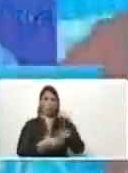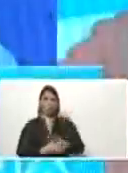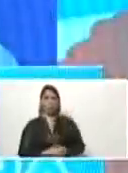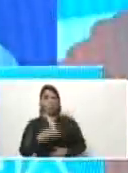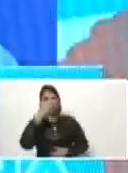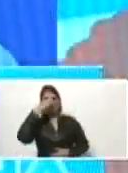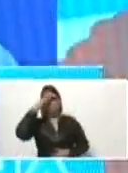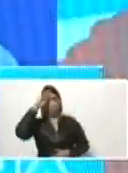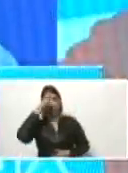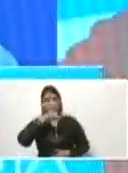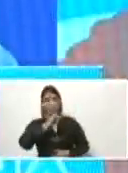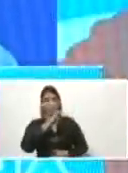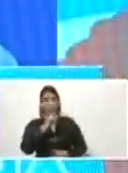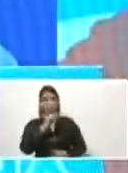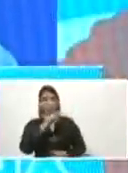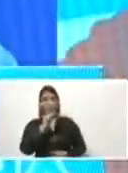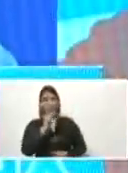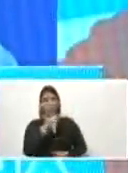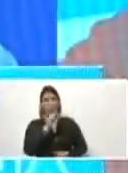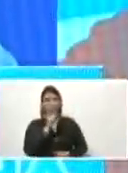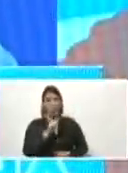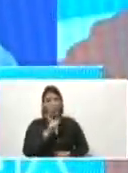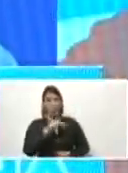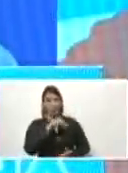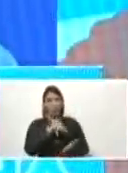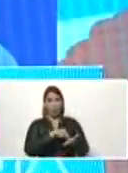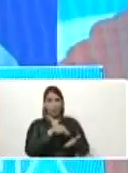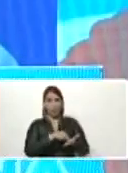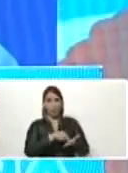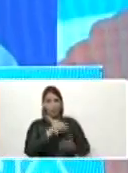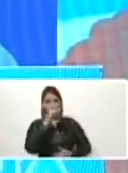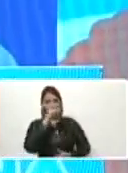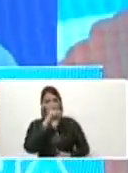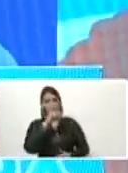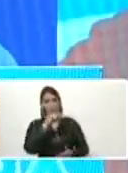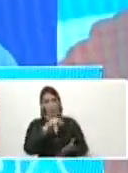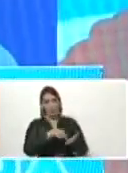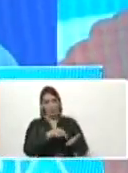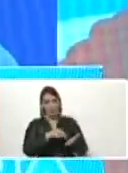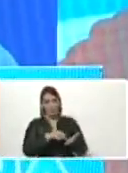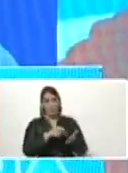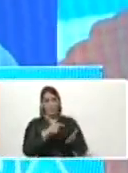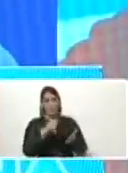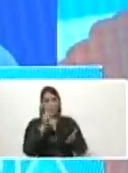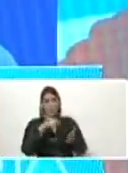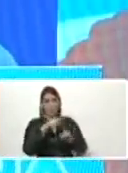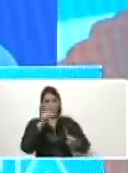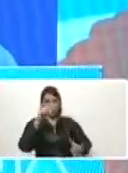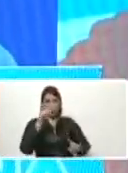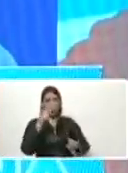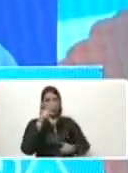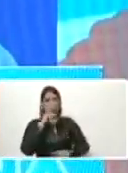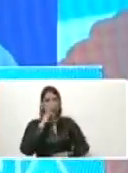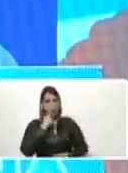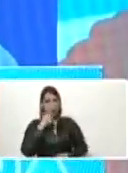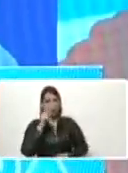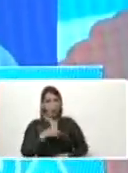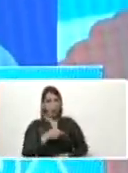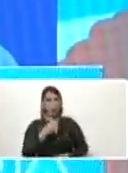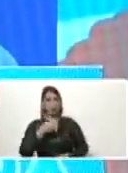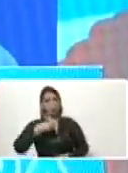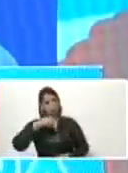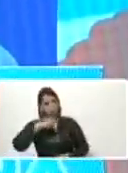Cuba, Nicaragua, Siria, Irán y Rusia. Somos pueblos que decidimos ser libres de toda dominación